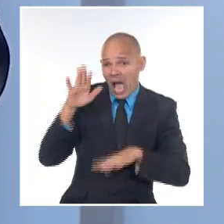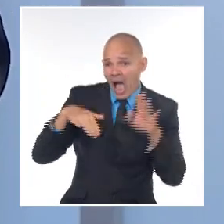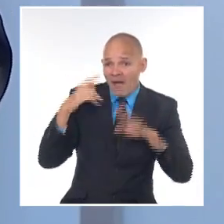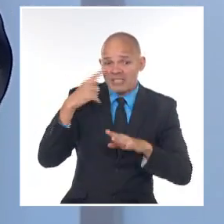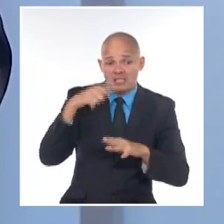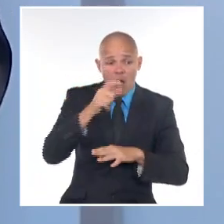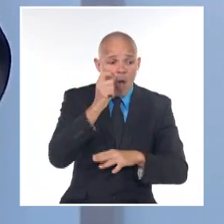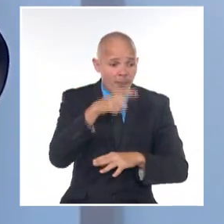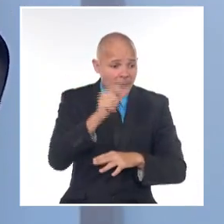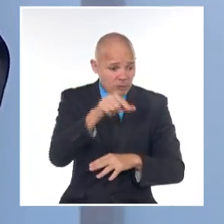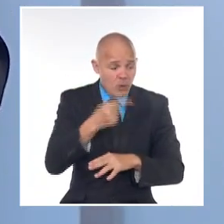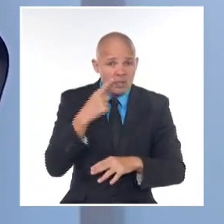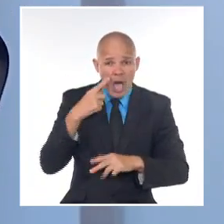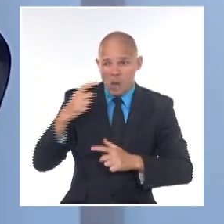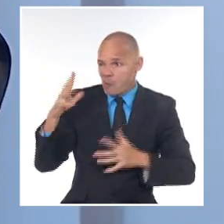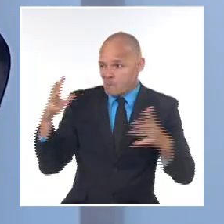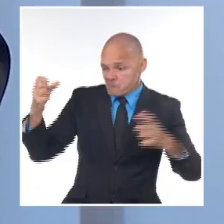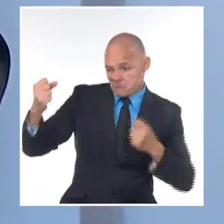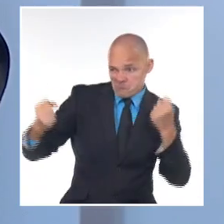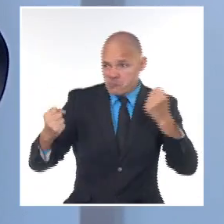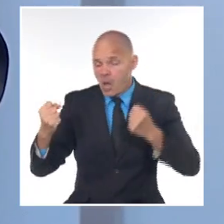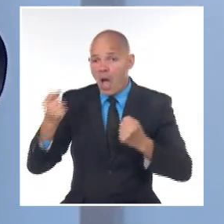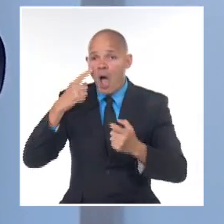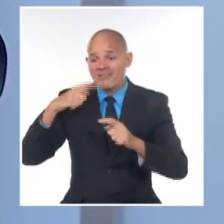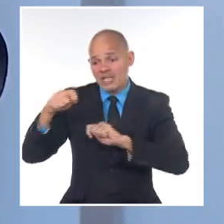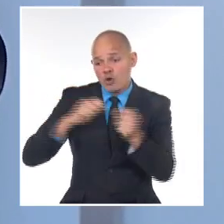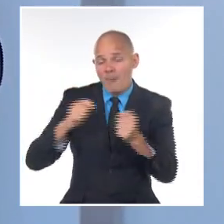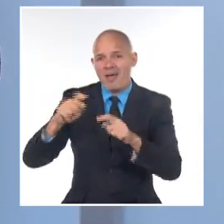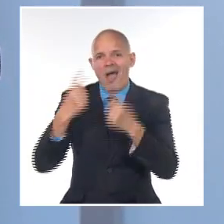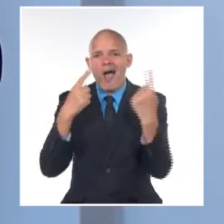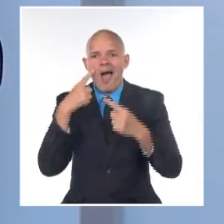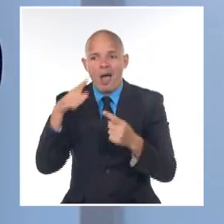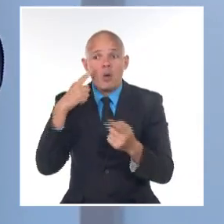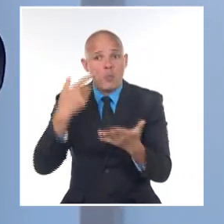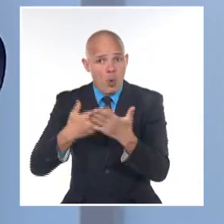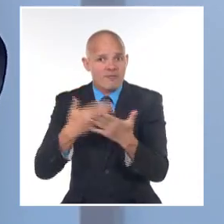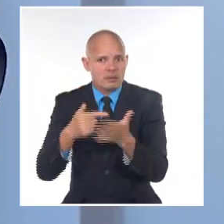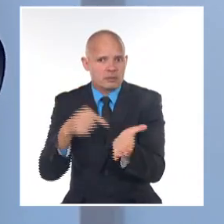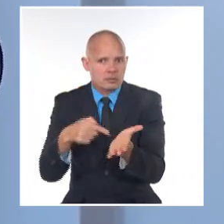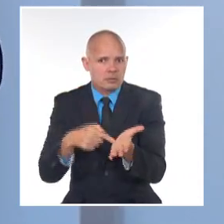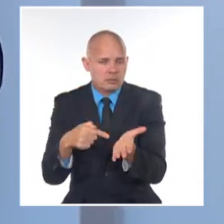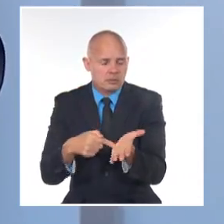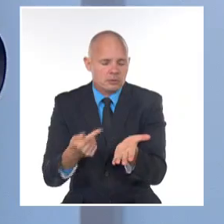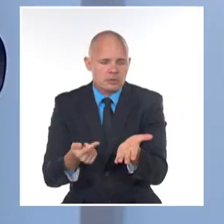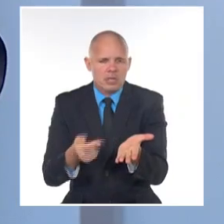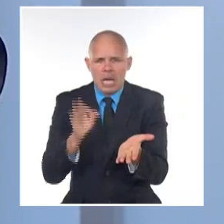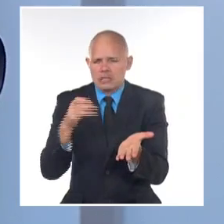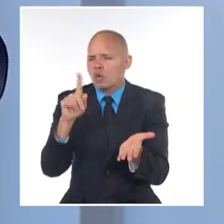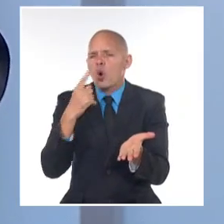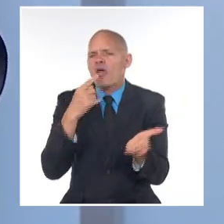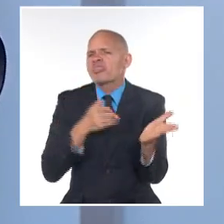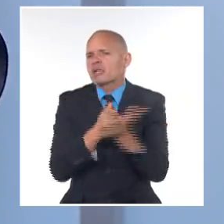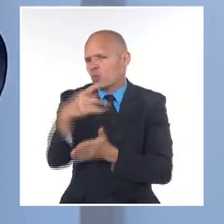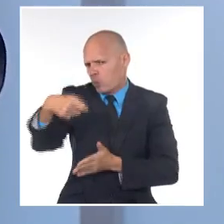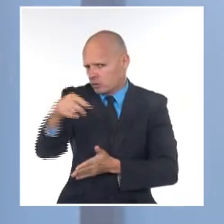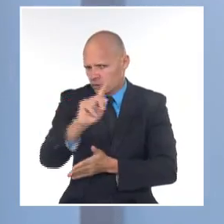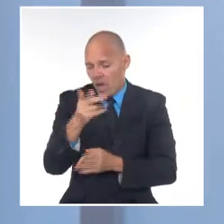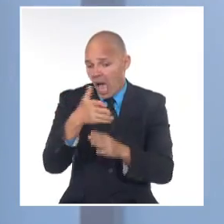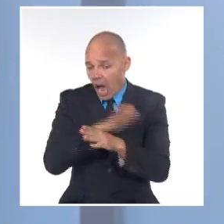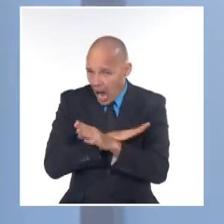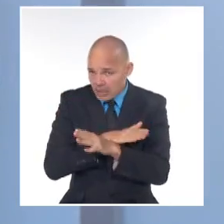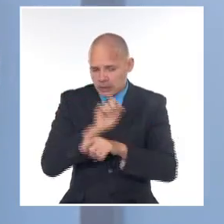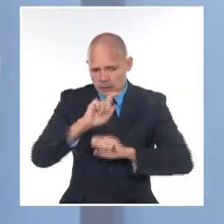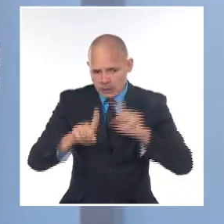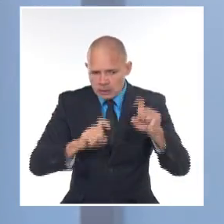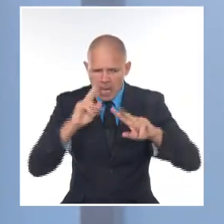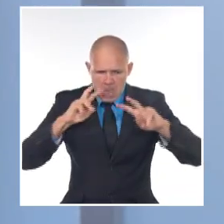rompen pertenencias personales de los oficiales y eso también son ocupadas, tasadas, son peritadas. Y entonces hay un grupo de elementos que además